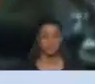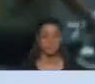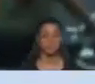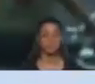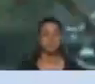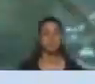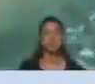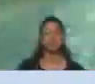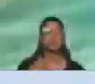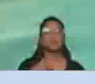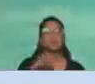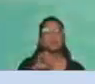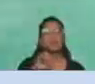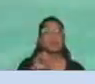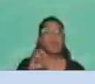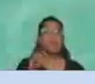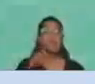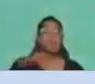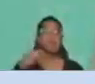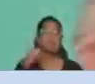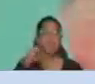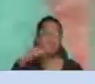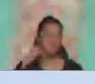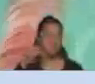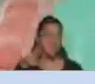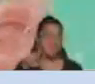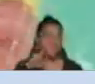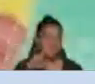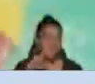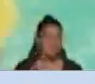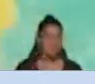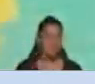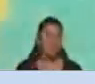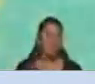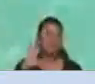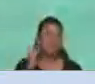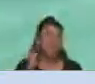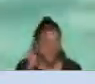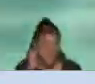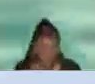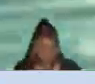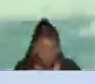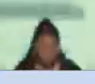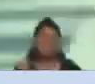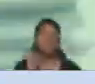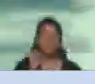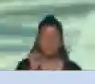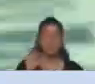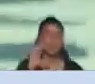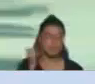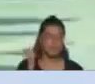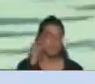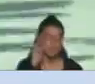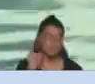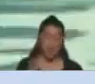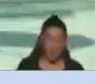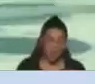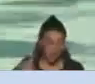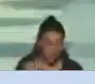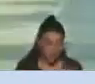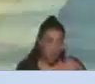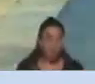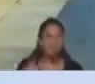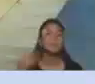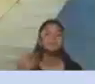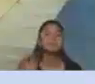yo soy Reina Palmieri. Reina Palmieri, perfecto. 16 años, ¿es cierto? Sí, 16. Nadadora,